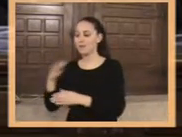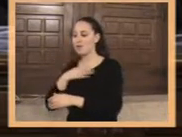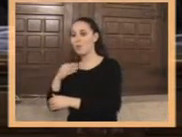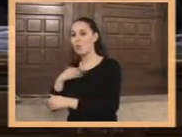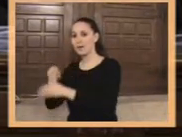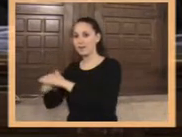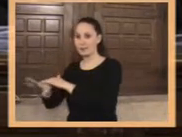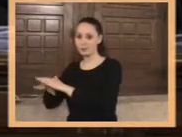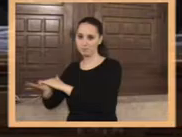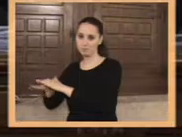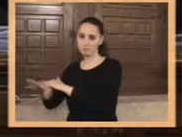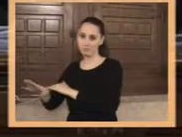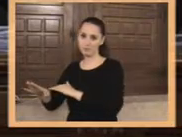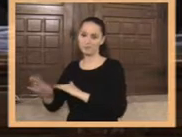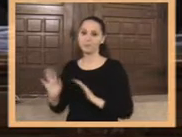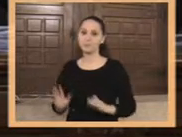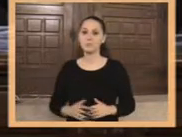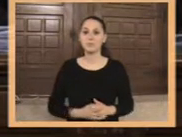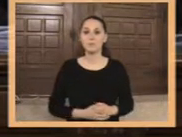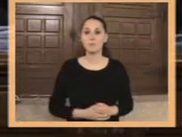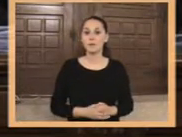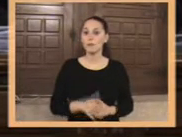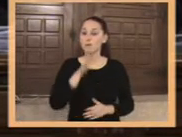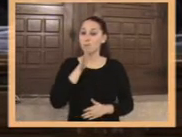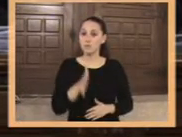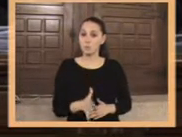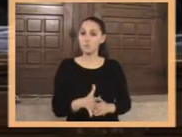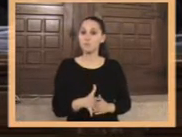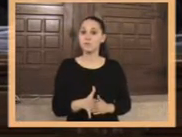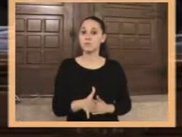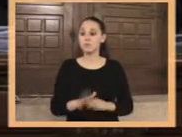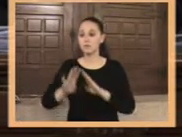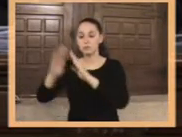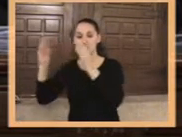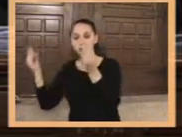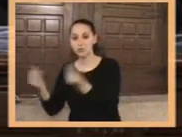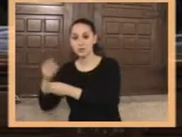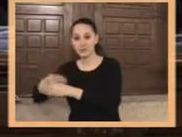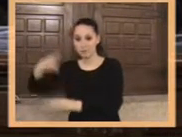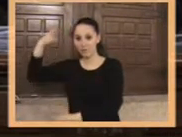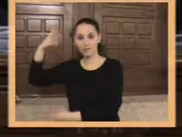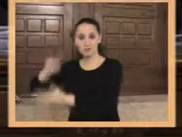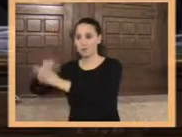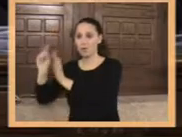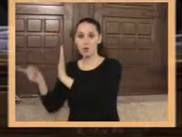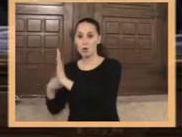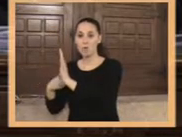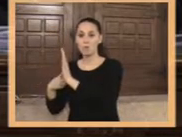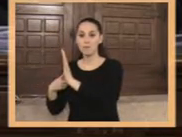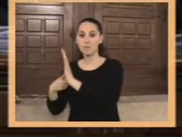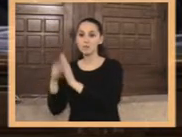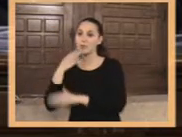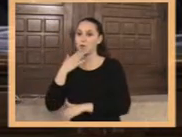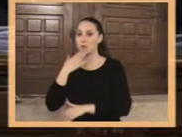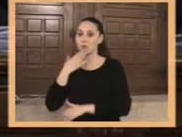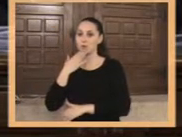departamento, a un servicio y a una competencia municipal. Por esa razón, lo hemos adherido todo el conjunto del edificio como archivo municipal. A todo esto